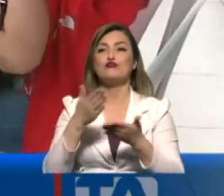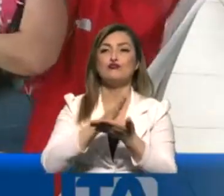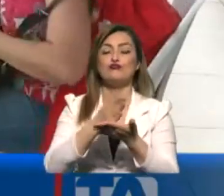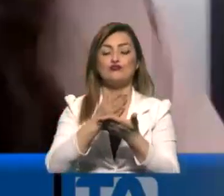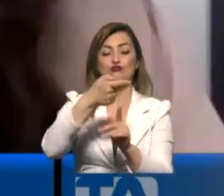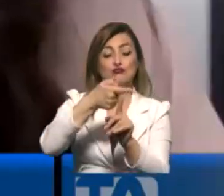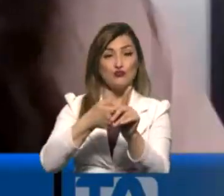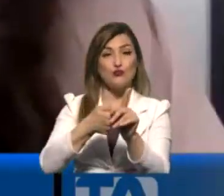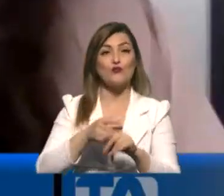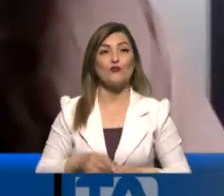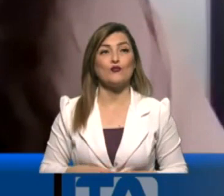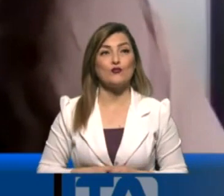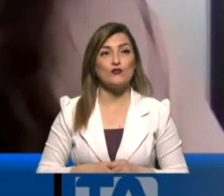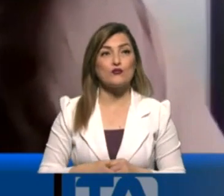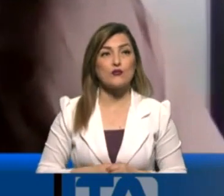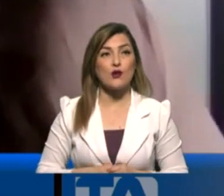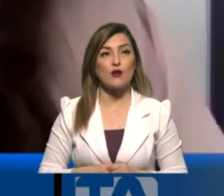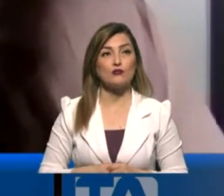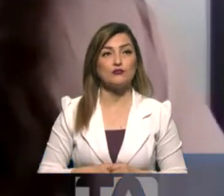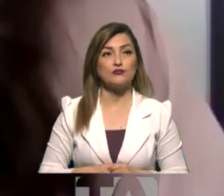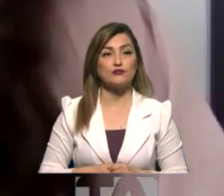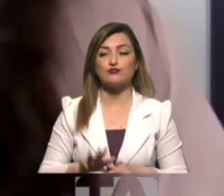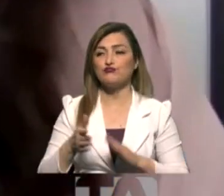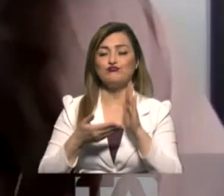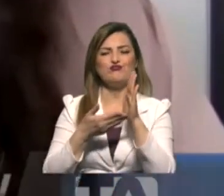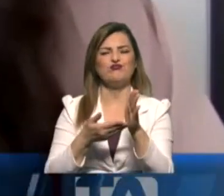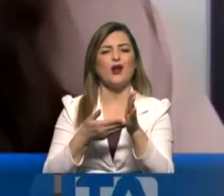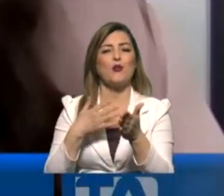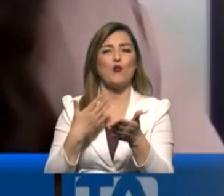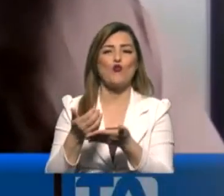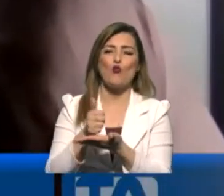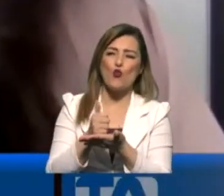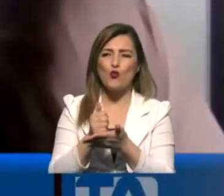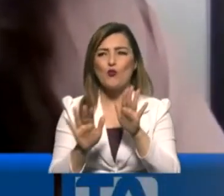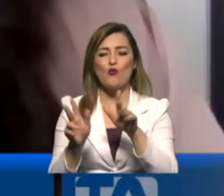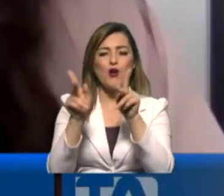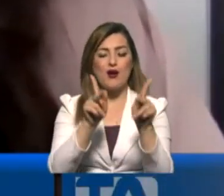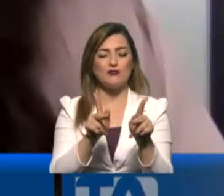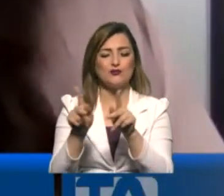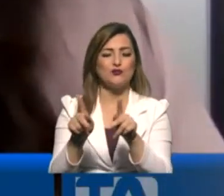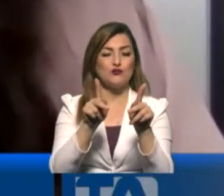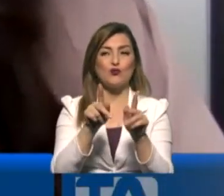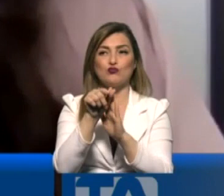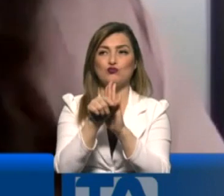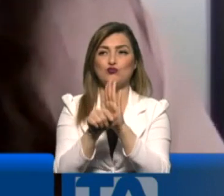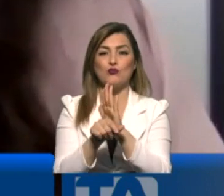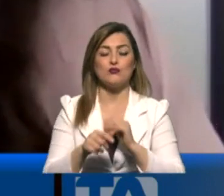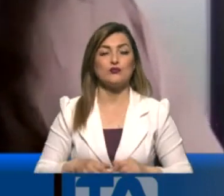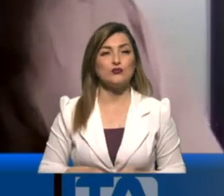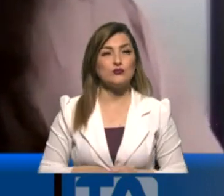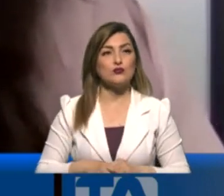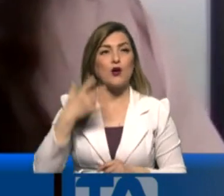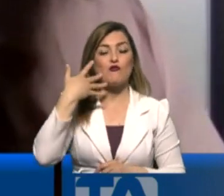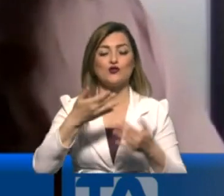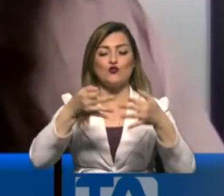mediados de este mes. Probablemente haremos unos prototipos con algunos que ya están listos para ver justamente y afinar los detalles, pero la